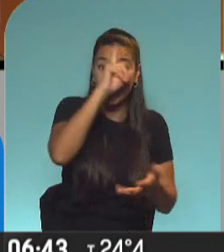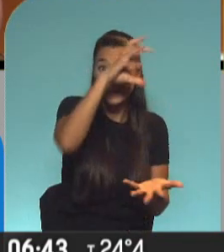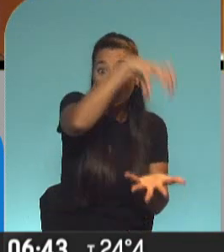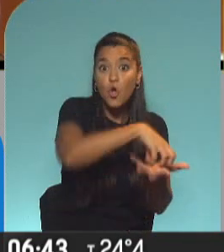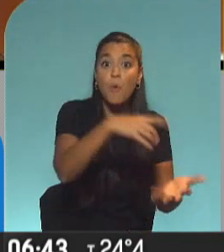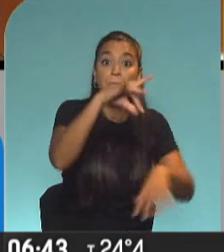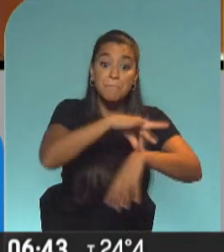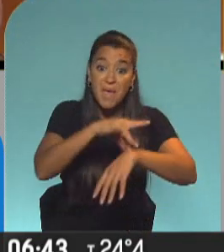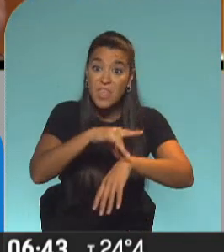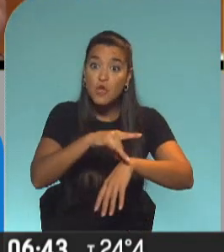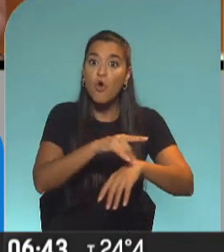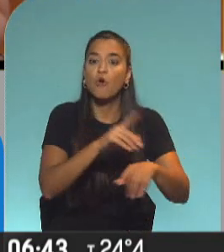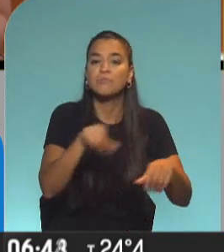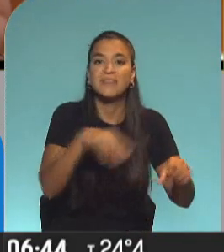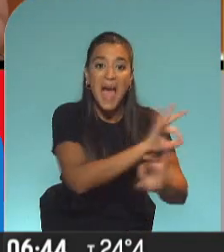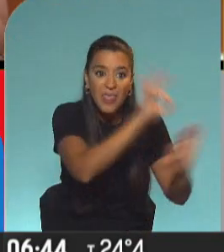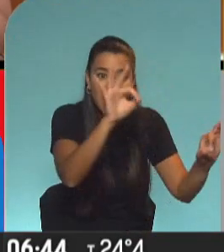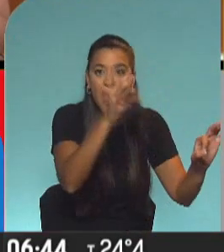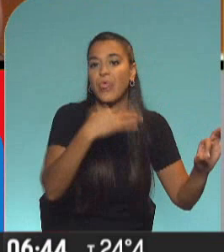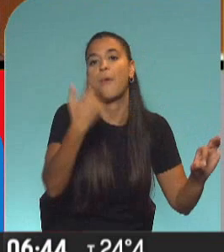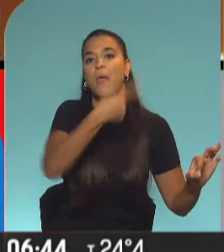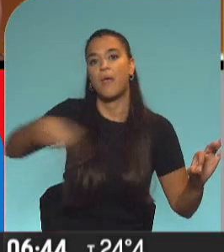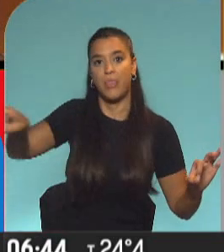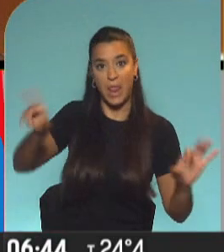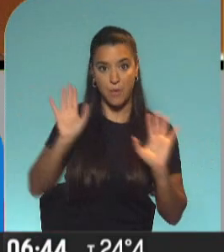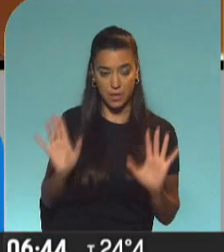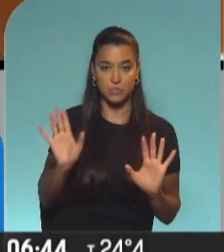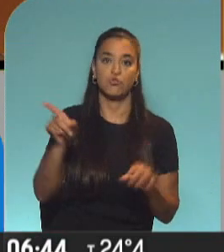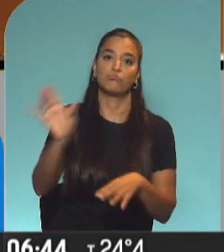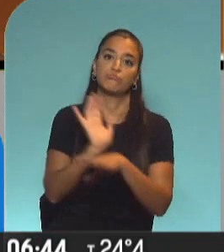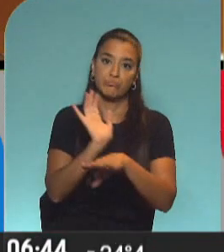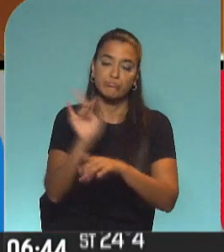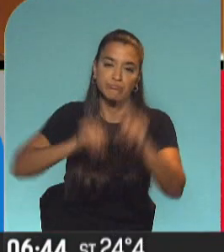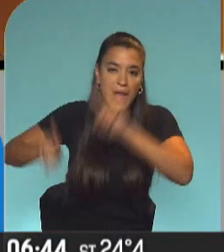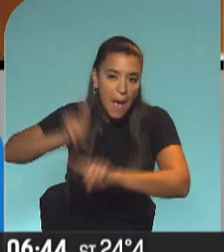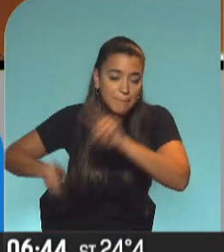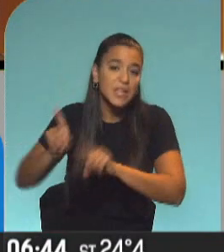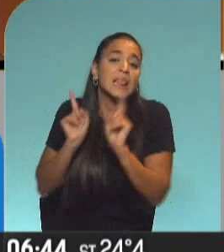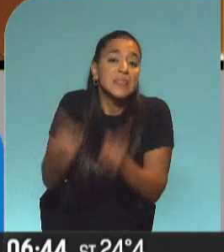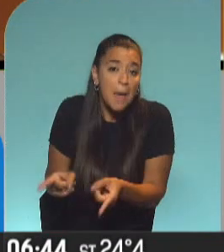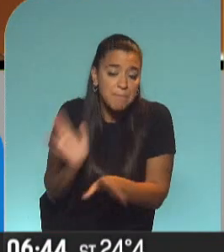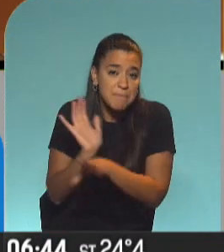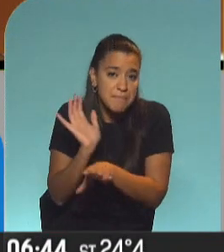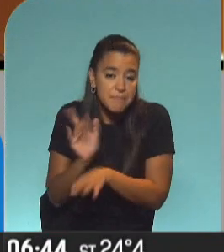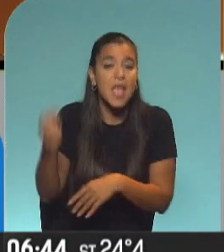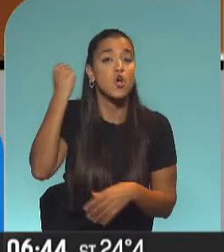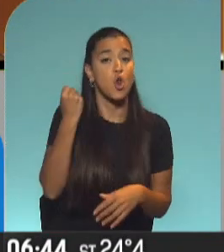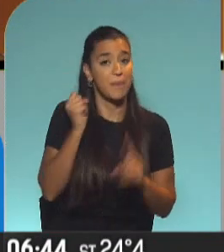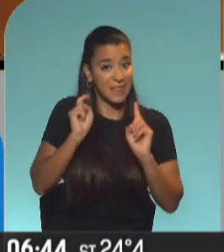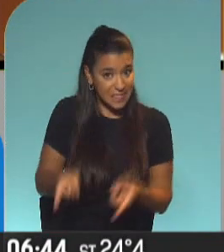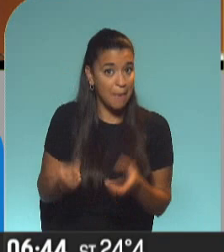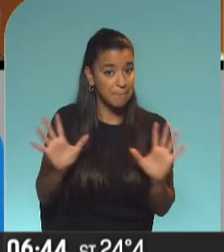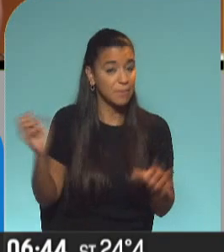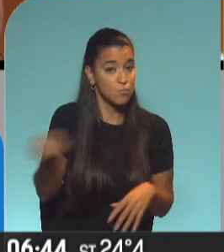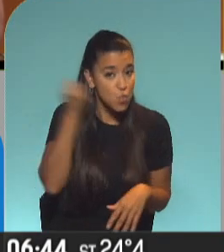objetores, tiene que hacerse cargo de la derivación. Esto es, hacerse cargo en lo burocrático y hacerse cargo también en lo económico. Tiene